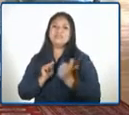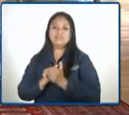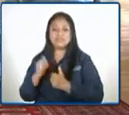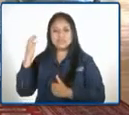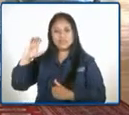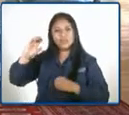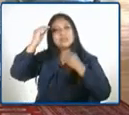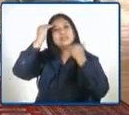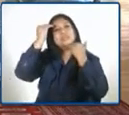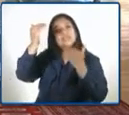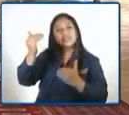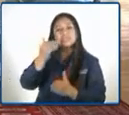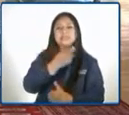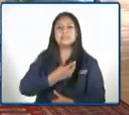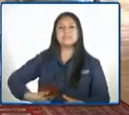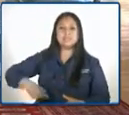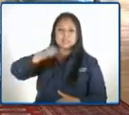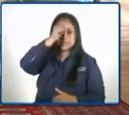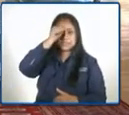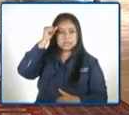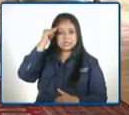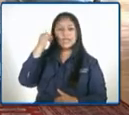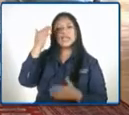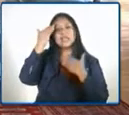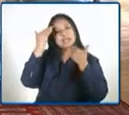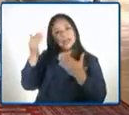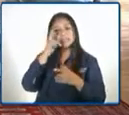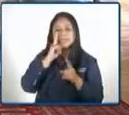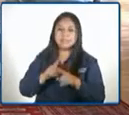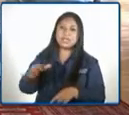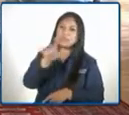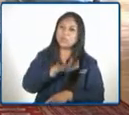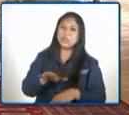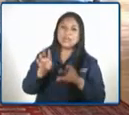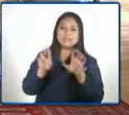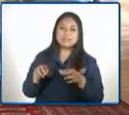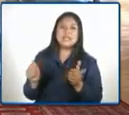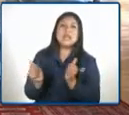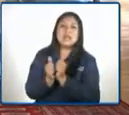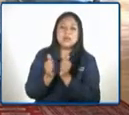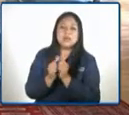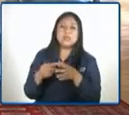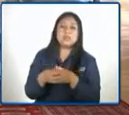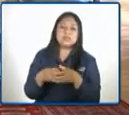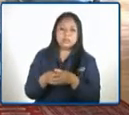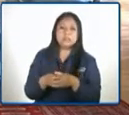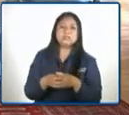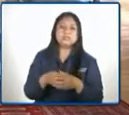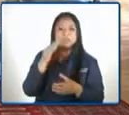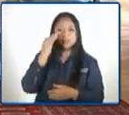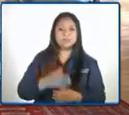Muchísimas gracias, presidente Yamatei, y muchísimas gracias a todos los integrantes de su comitivo.